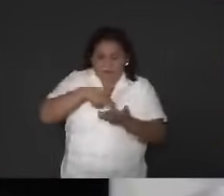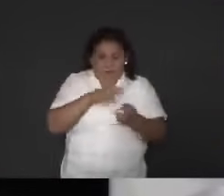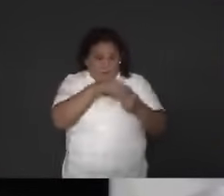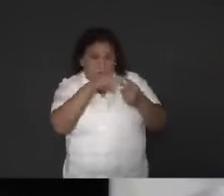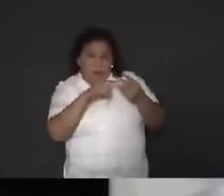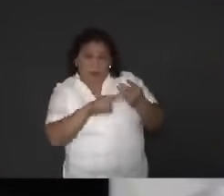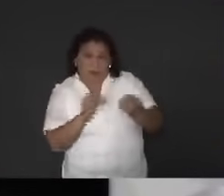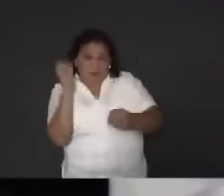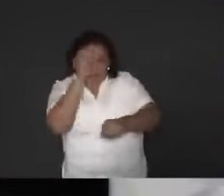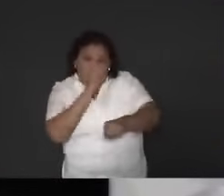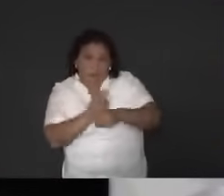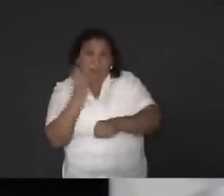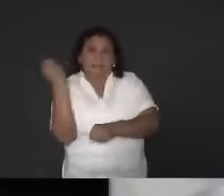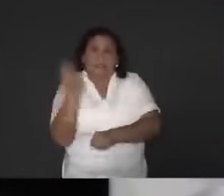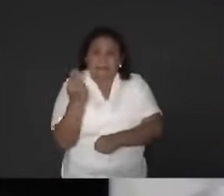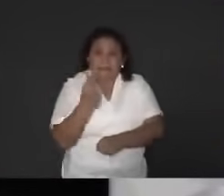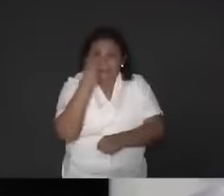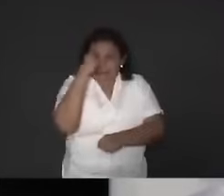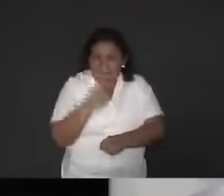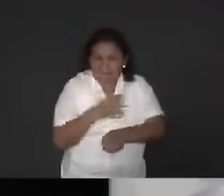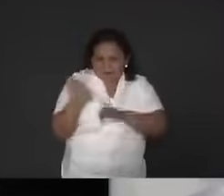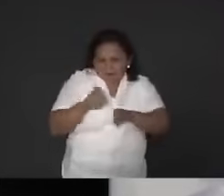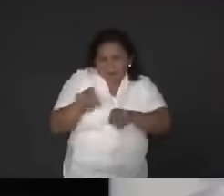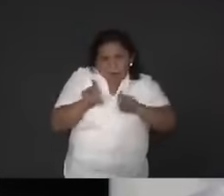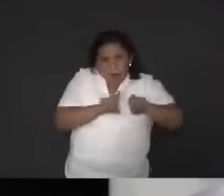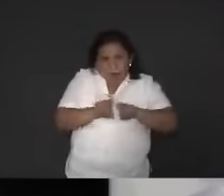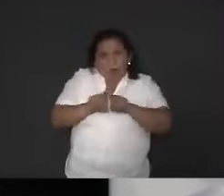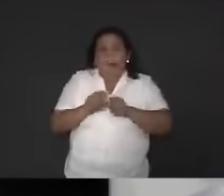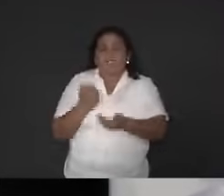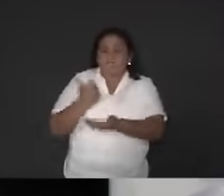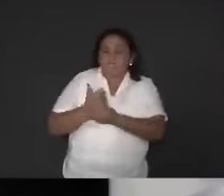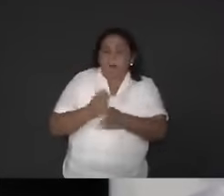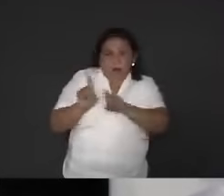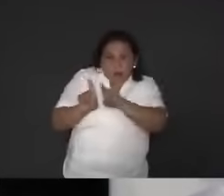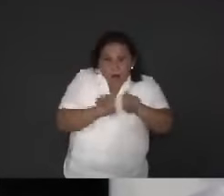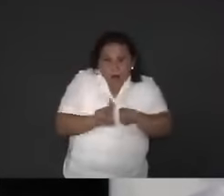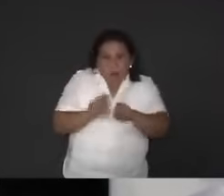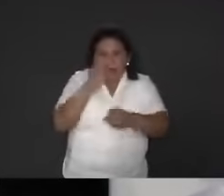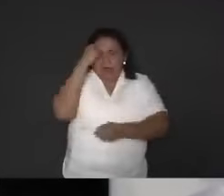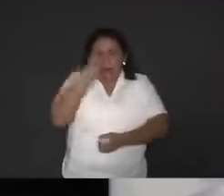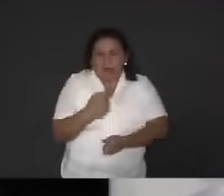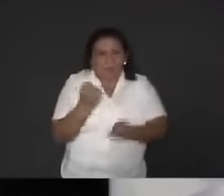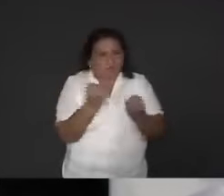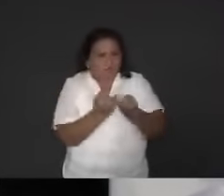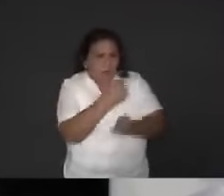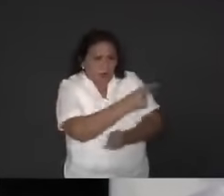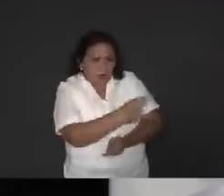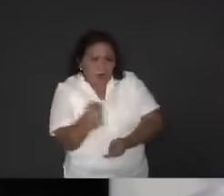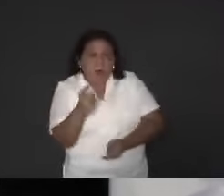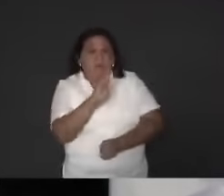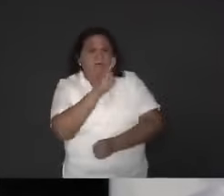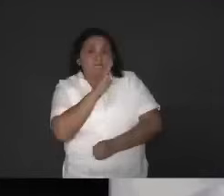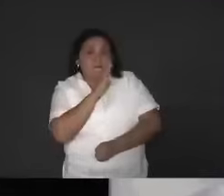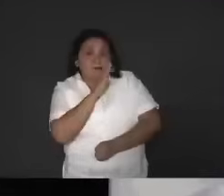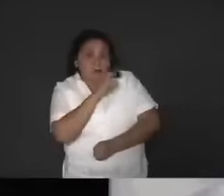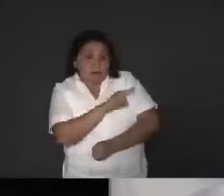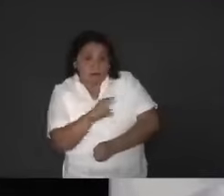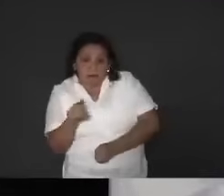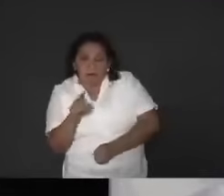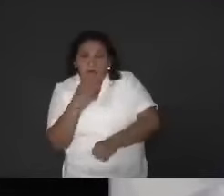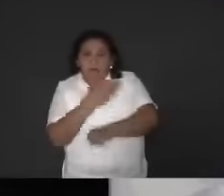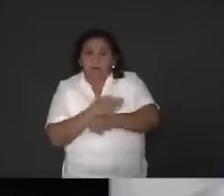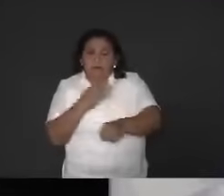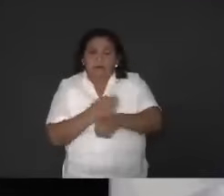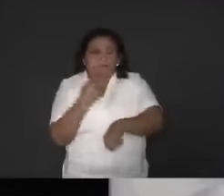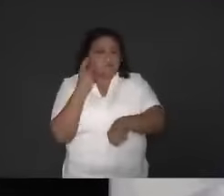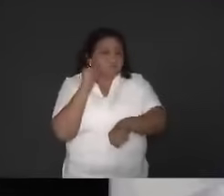todas las oportunidades que se merecen. A trabajo igual, salario igual. Y especialmente quiero dirigirme a las madres de familia. Son las que primero